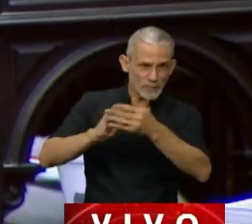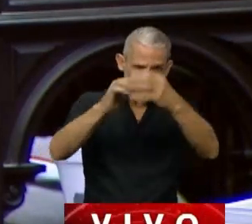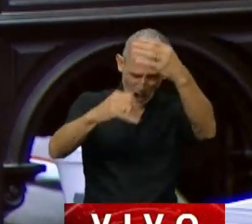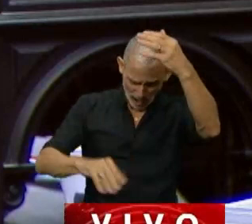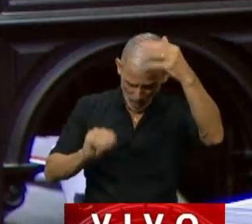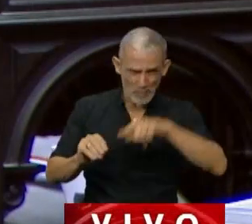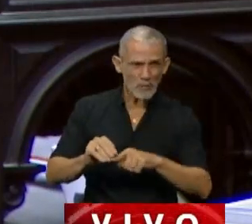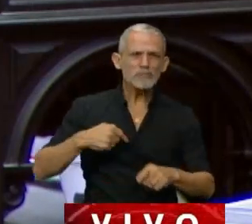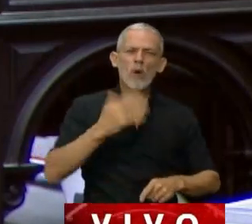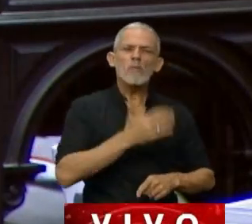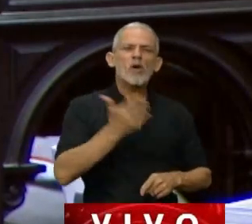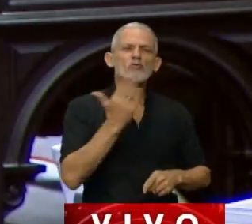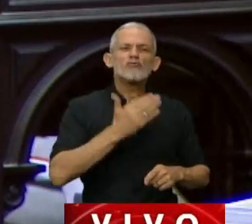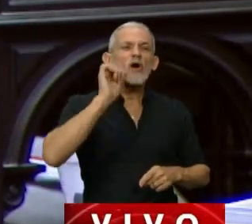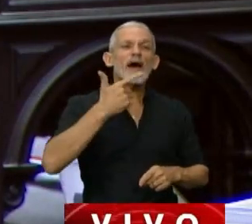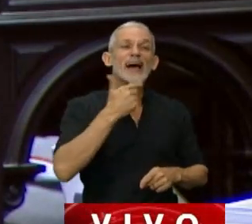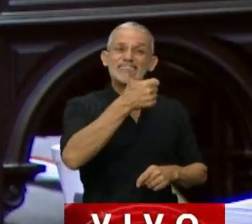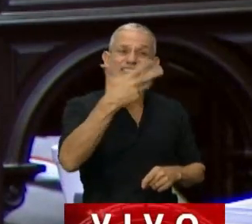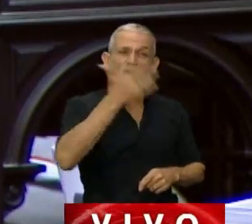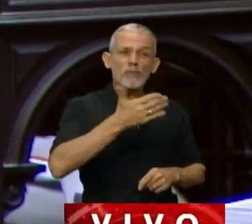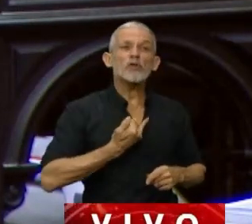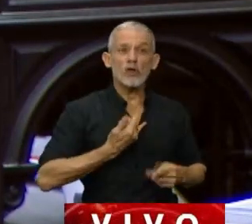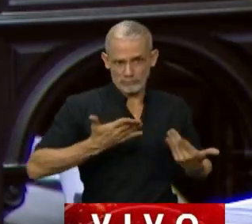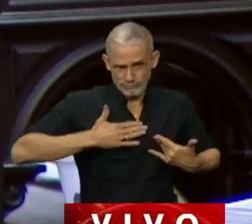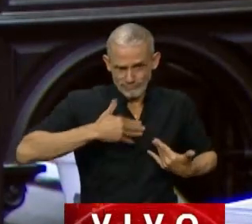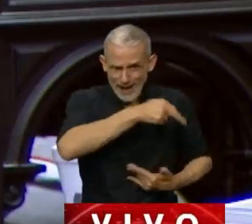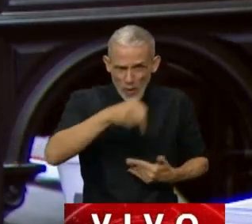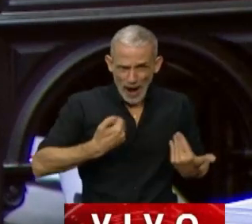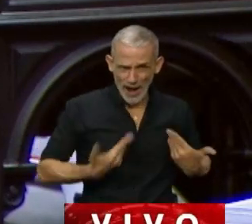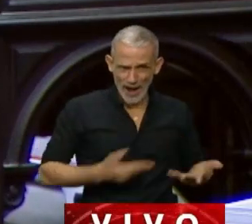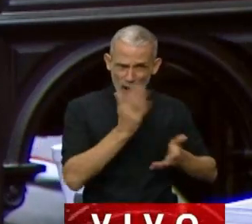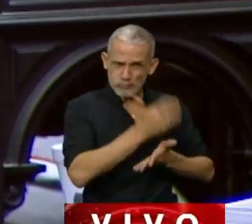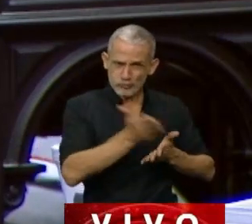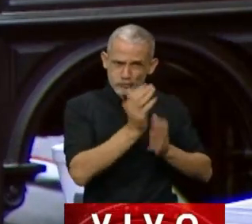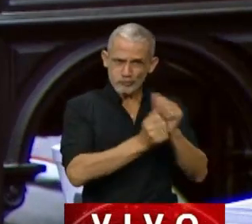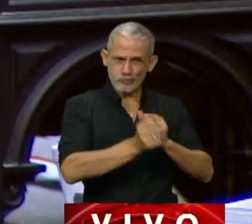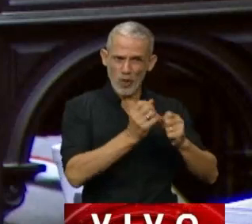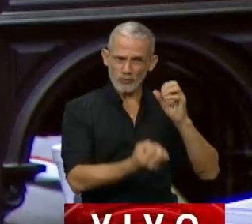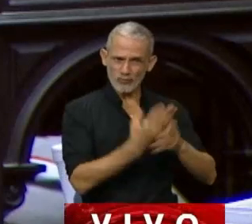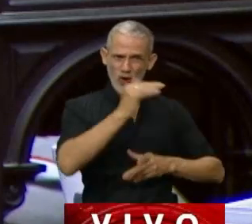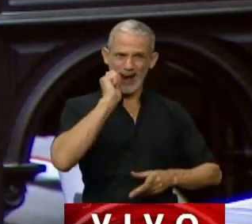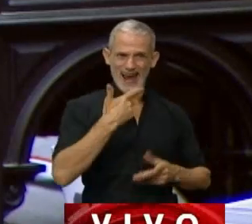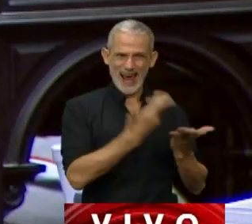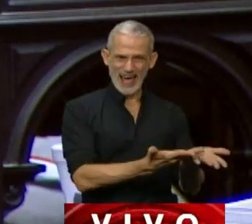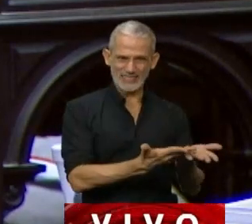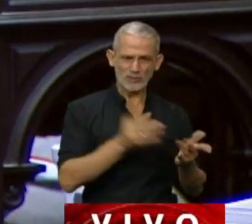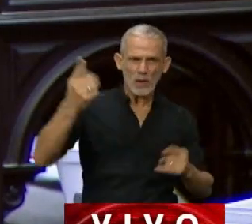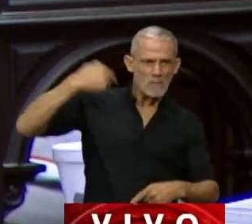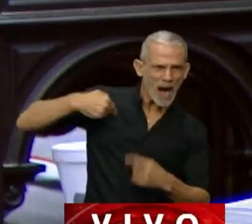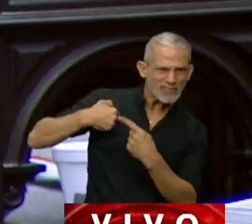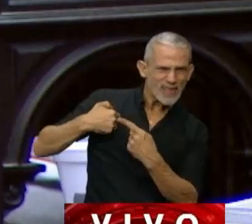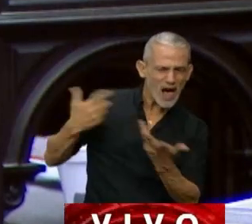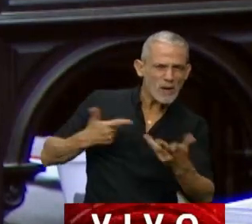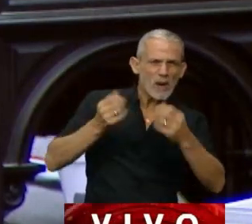el 65% del gas de este país. Es decir, son todas decisiones que terminan tomando